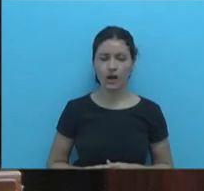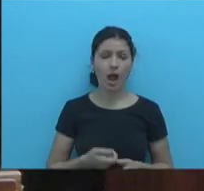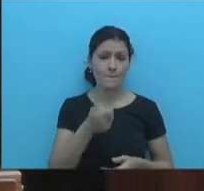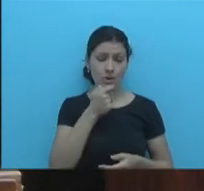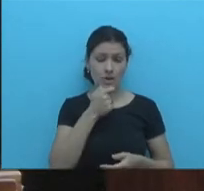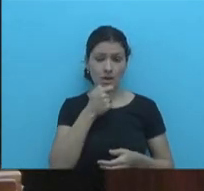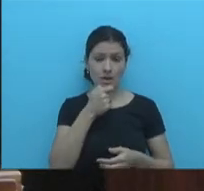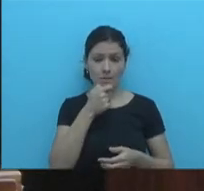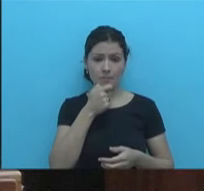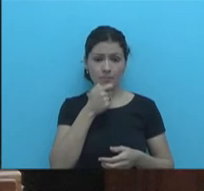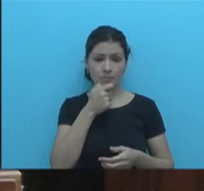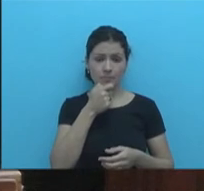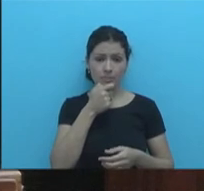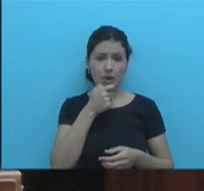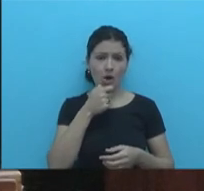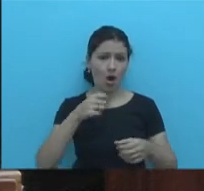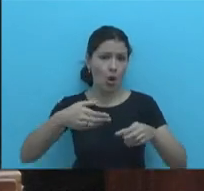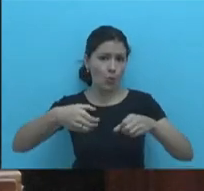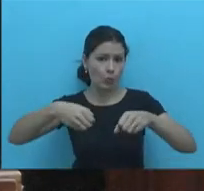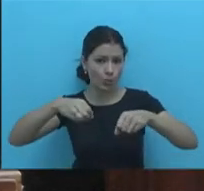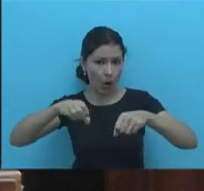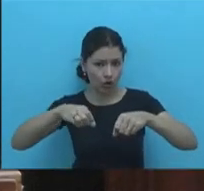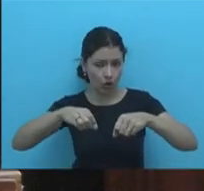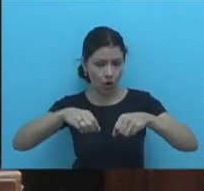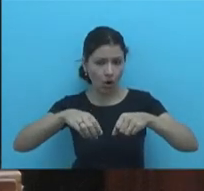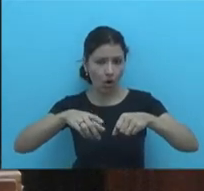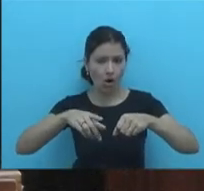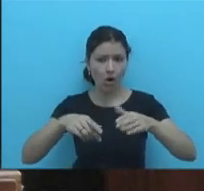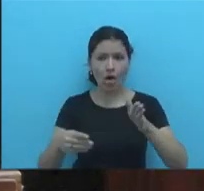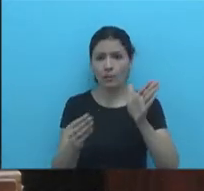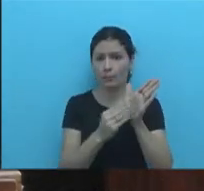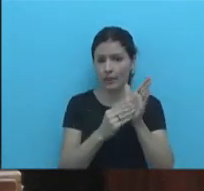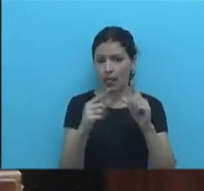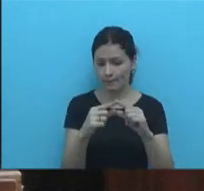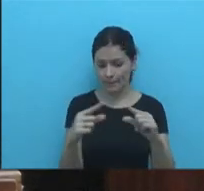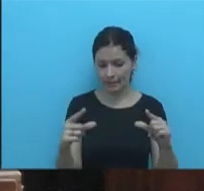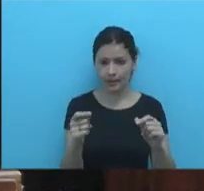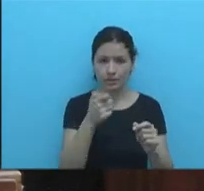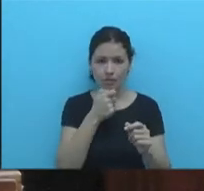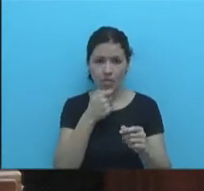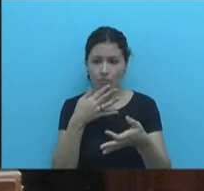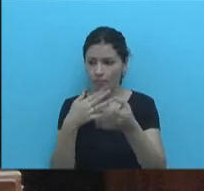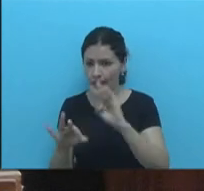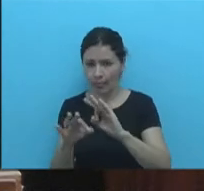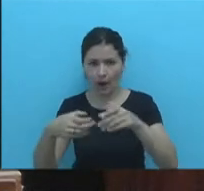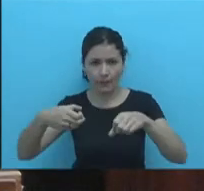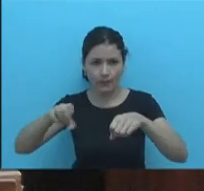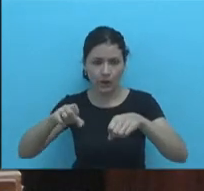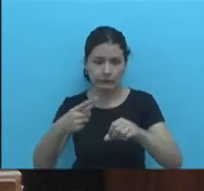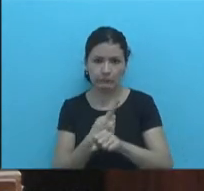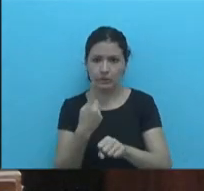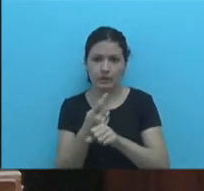multas, se lo adjunta a la patente, o sea que cuando uno quiere vender ese vehículo no